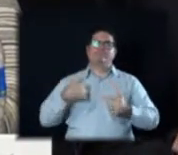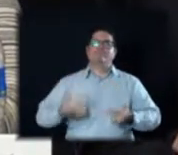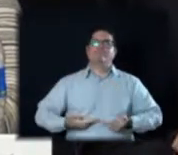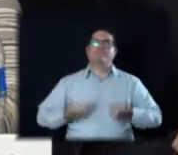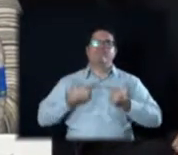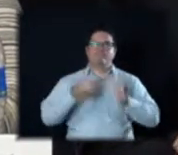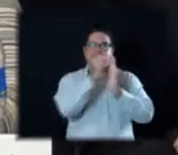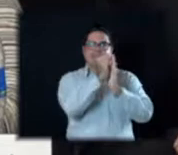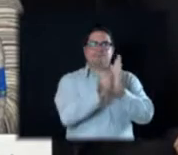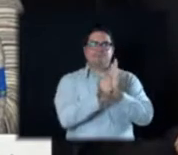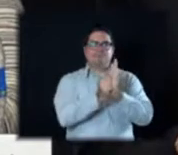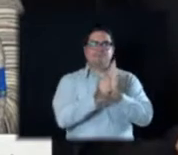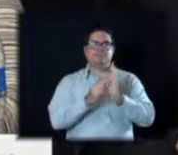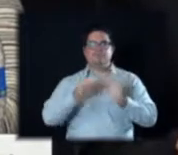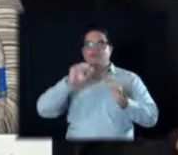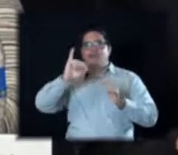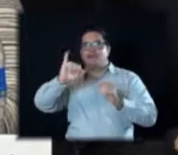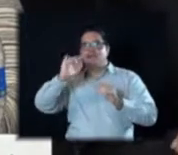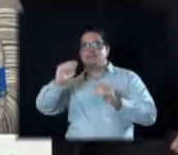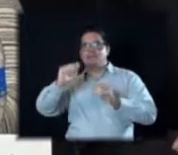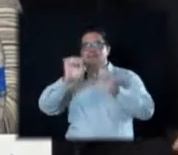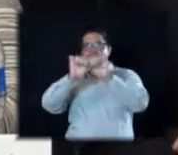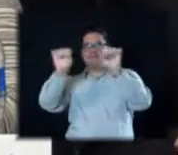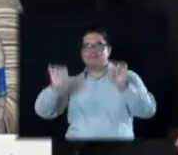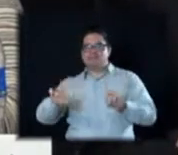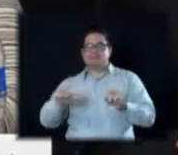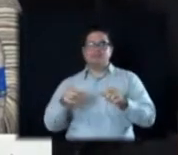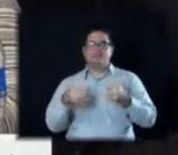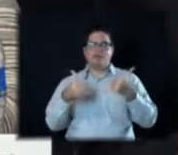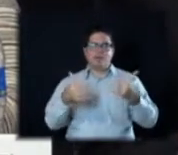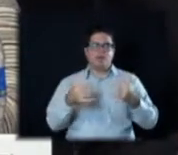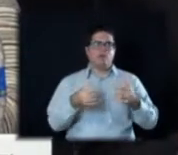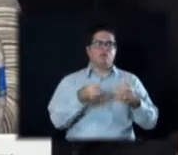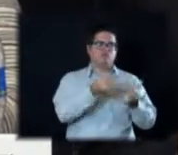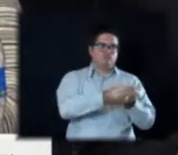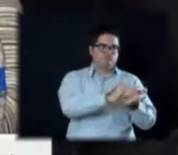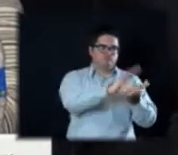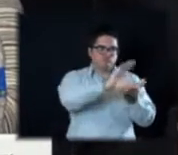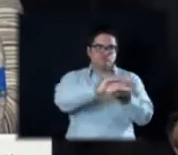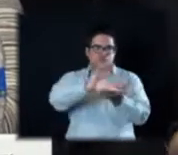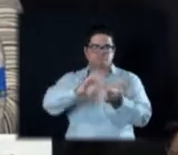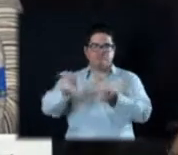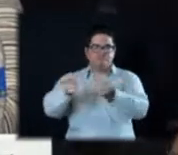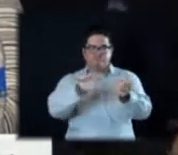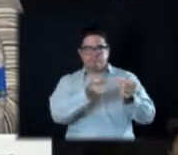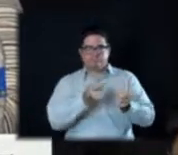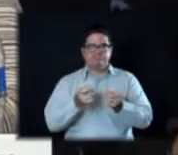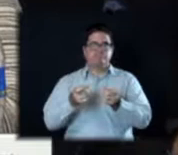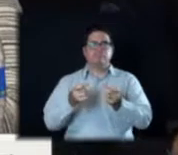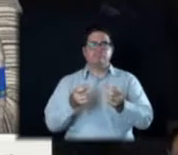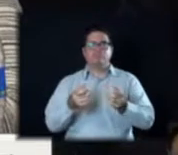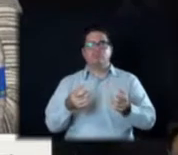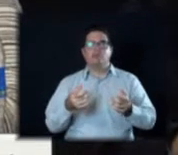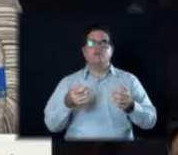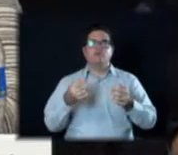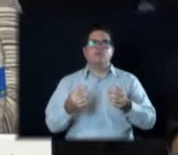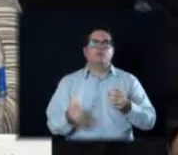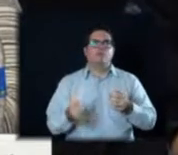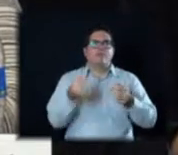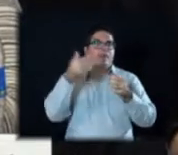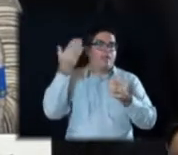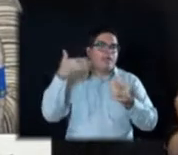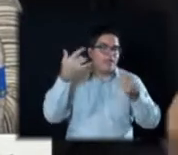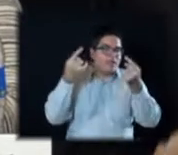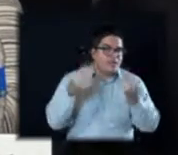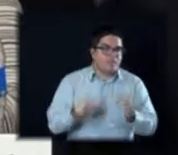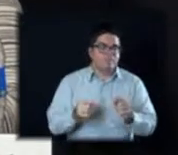hay un sistema descentralizado y se está moviendo esa selección. Hay controles fiscales y presupuestarios. Una de las cosas